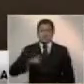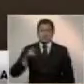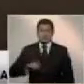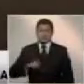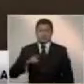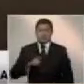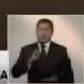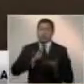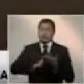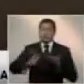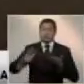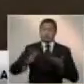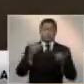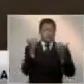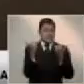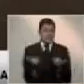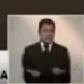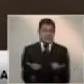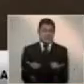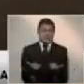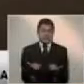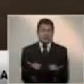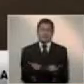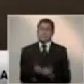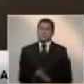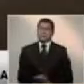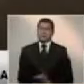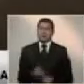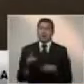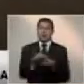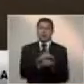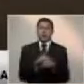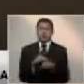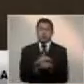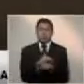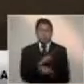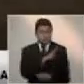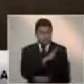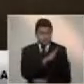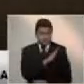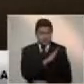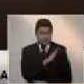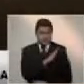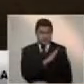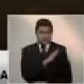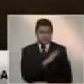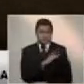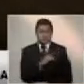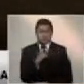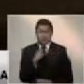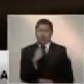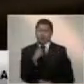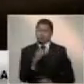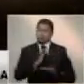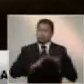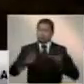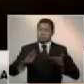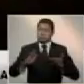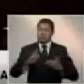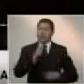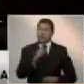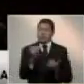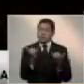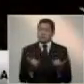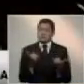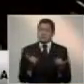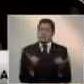la solución inmediata, que se aboquen las autoridades competentes para que se le dé solución y una respuesta